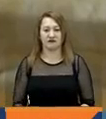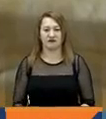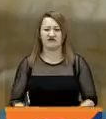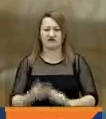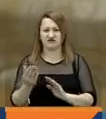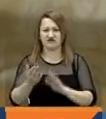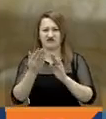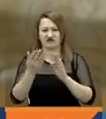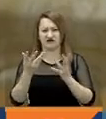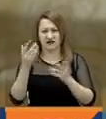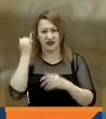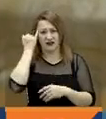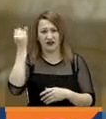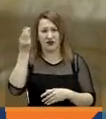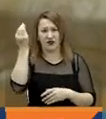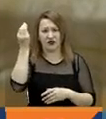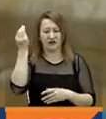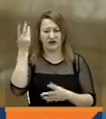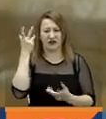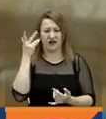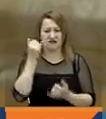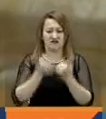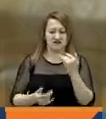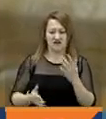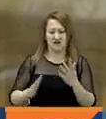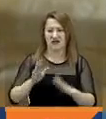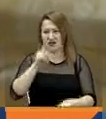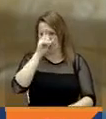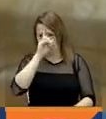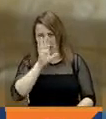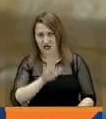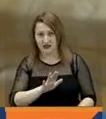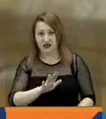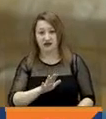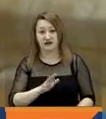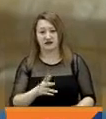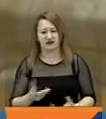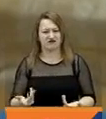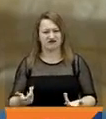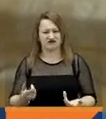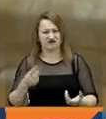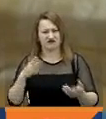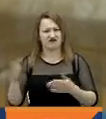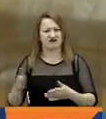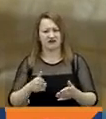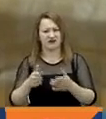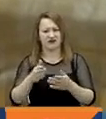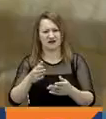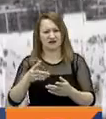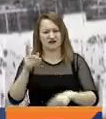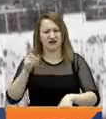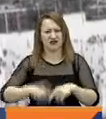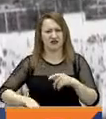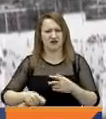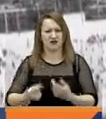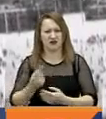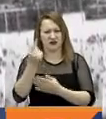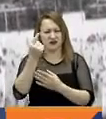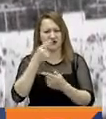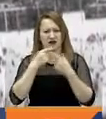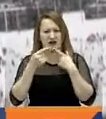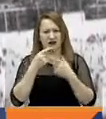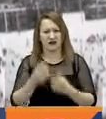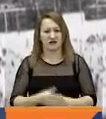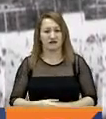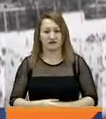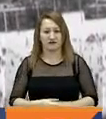Acercamientos ideologizados, ultimátums, amenazas, este es el camino a ninguna parte. No puedo llamarlo diplomacia. Y es que no